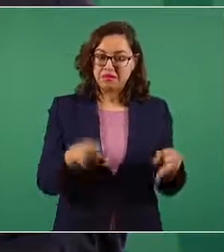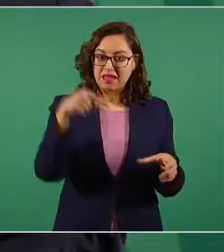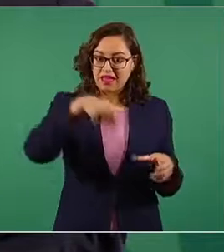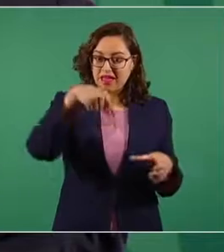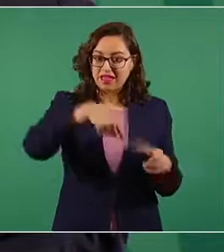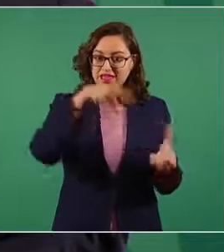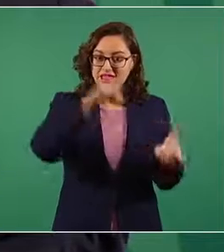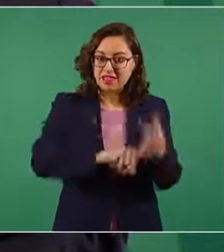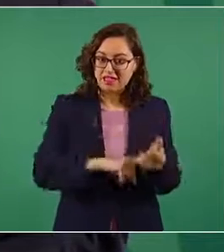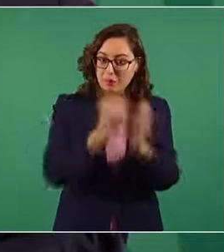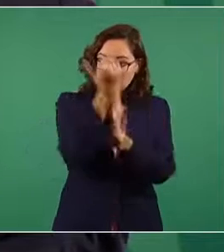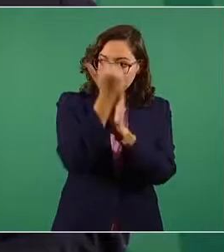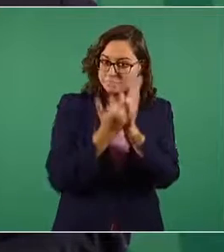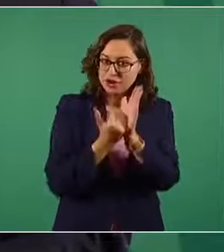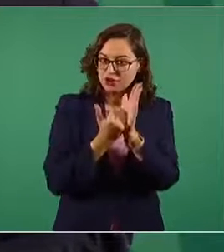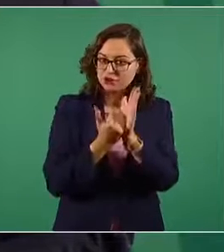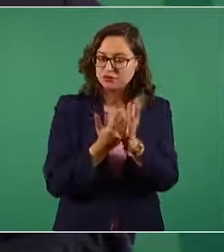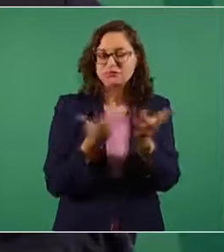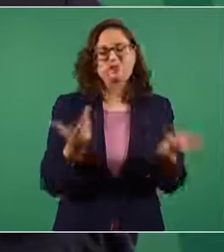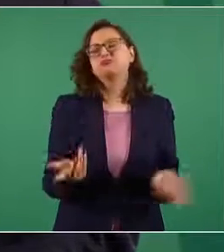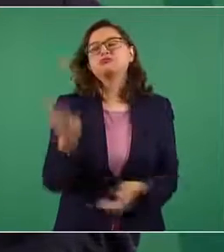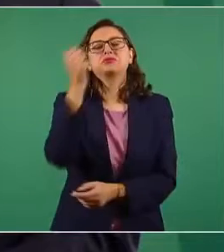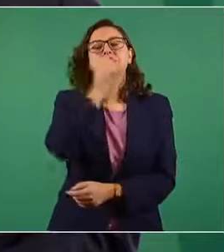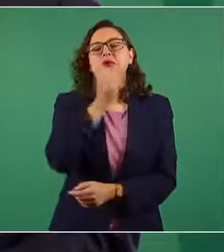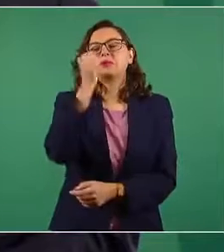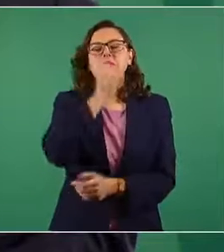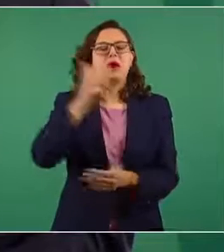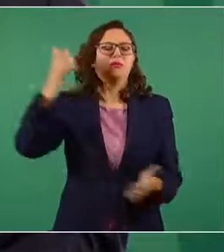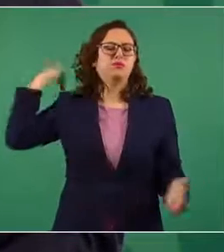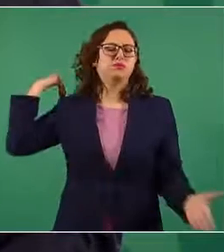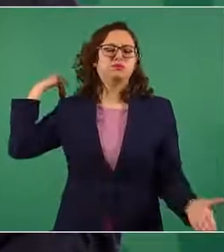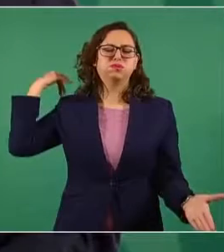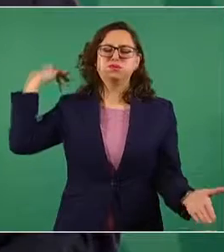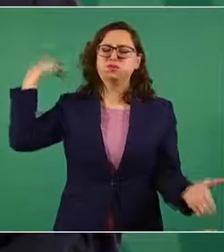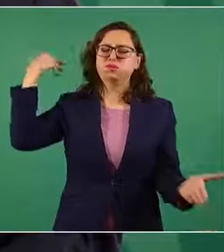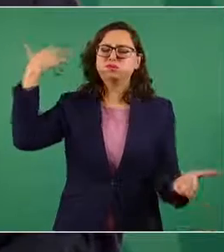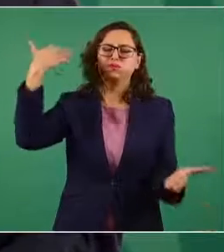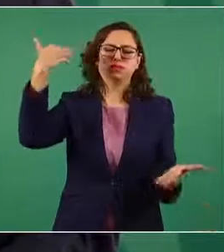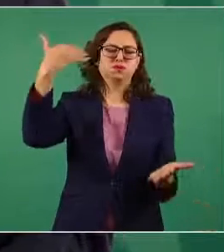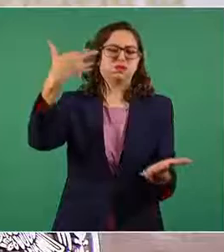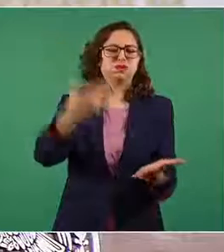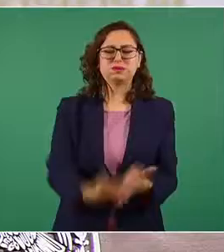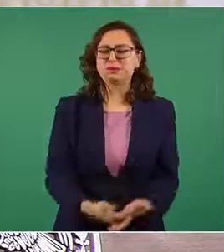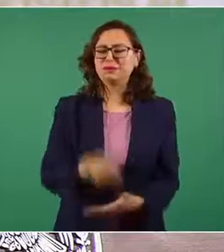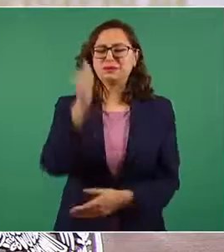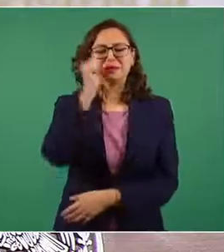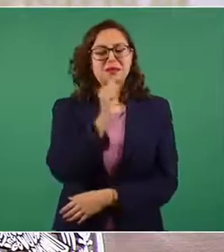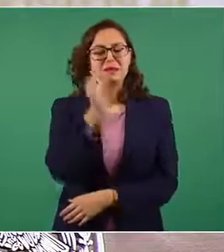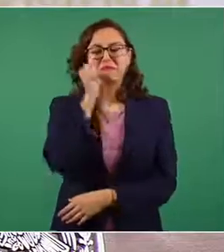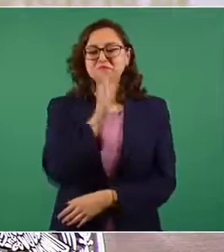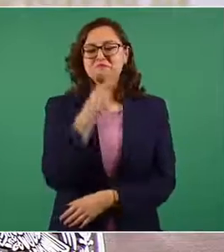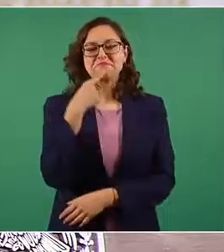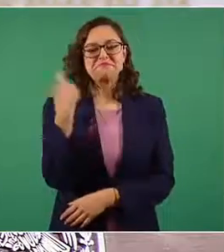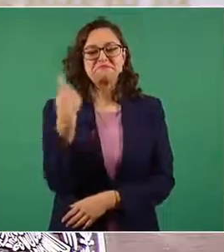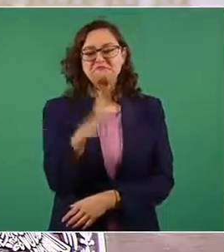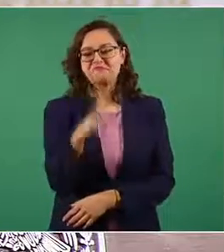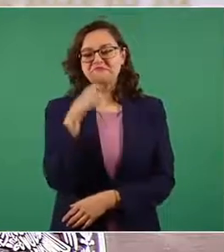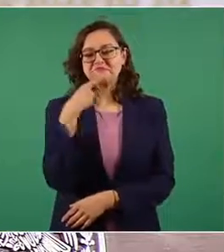de que el gas no me alcanzaba para muchos días.